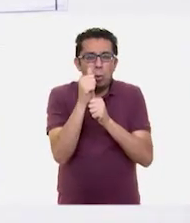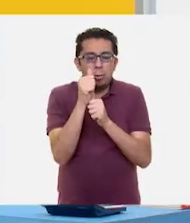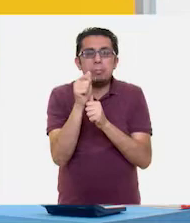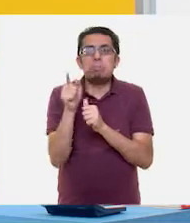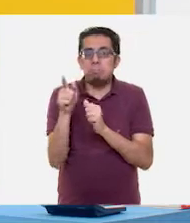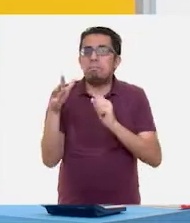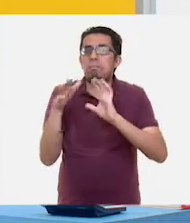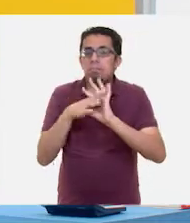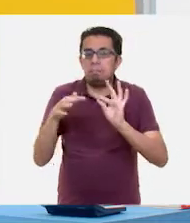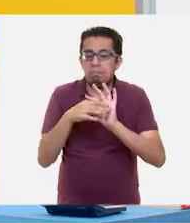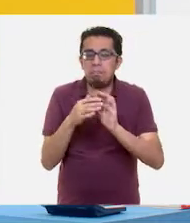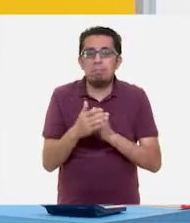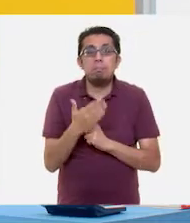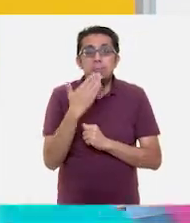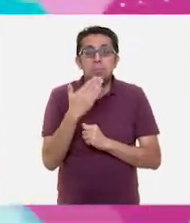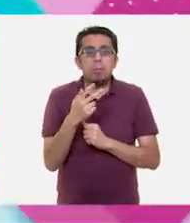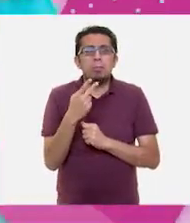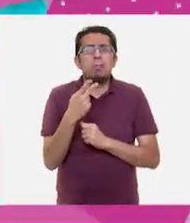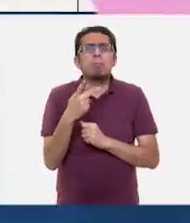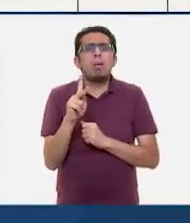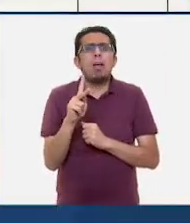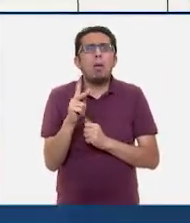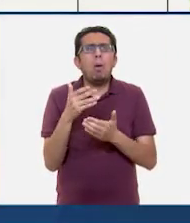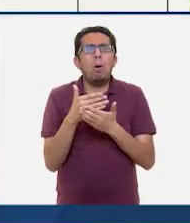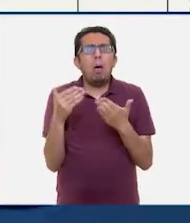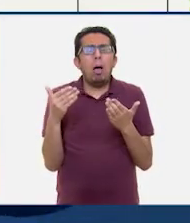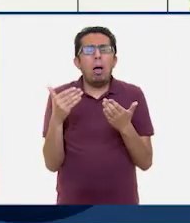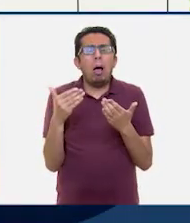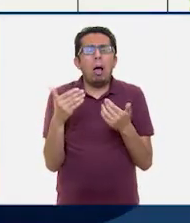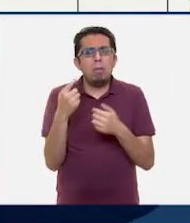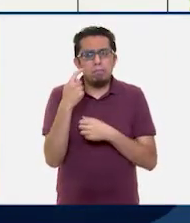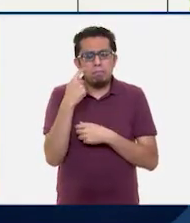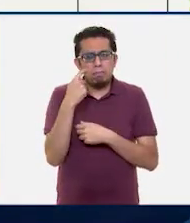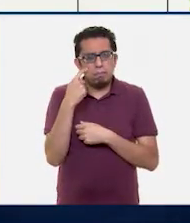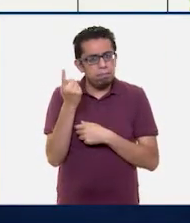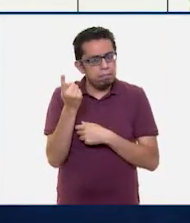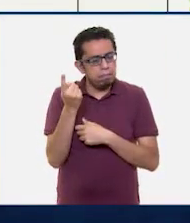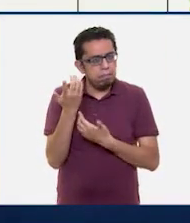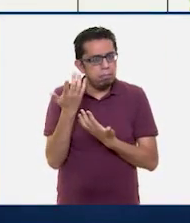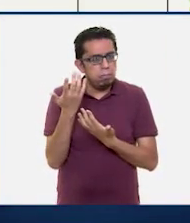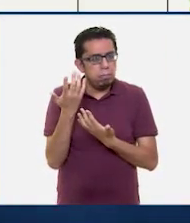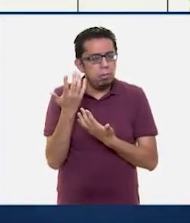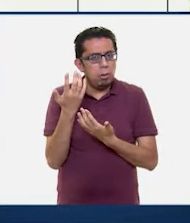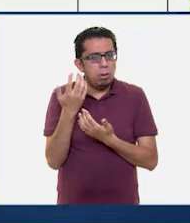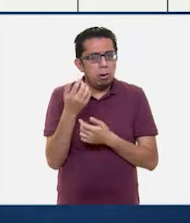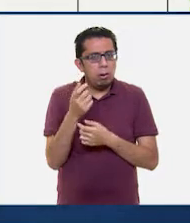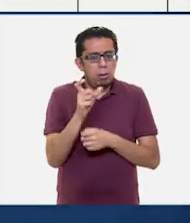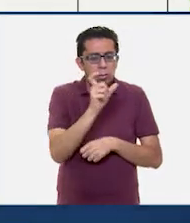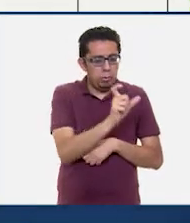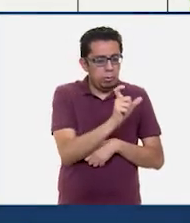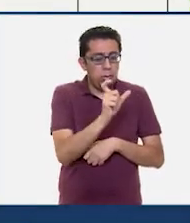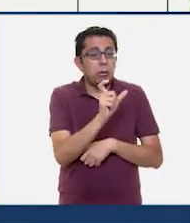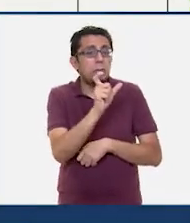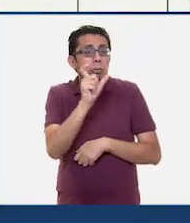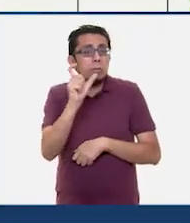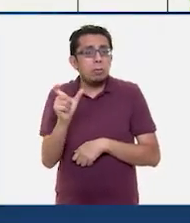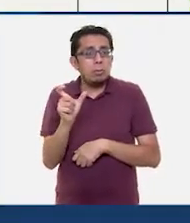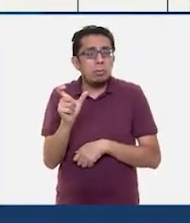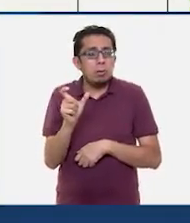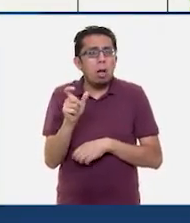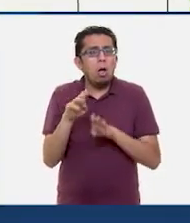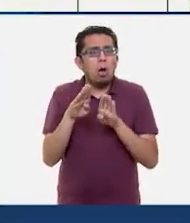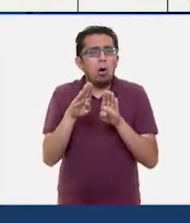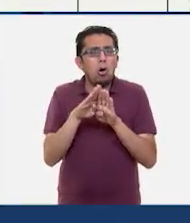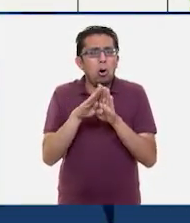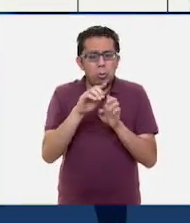dice María, pero ahora veamos qué sucede con la figura que sigue en la sucesión. ¿Cómo